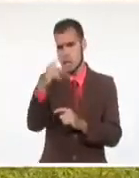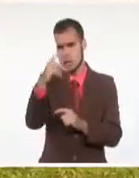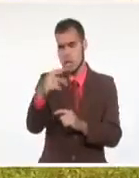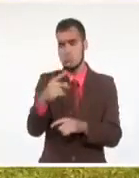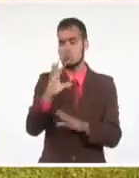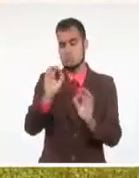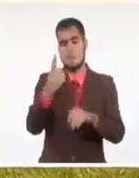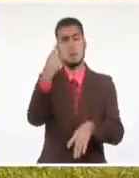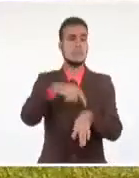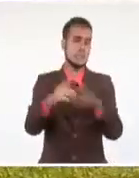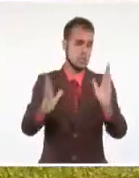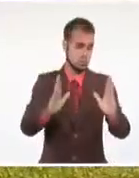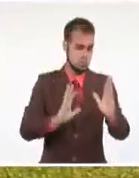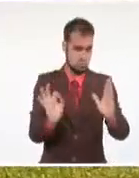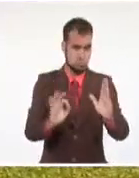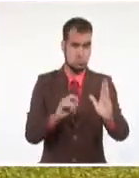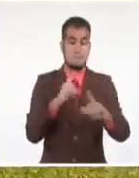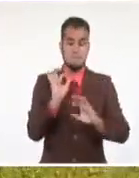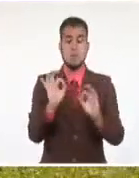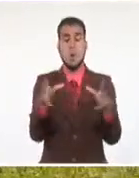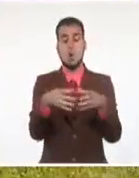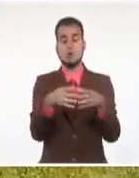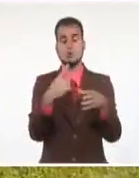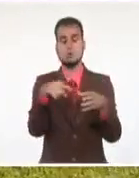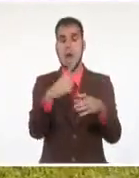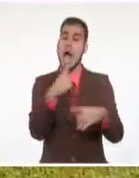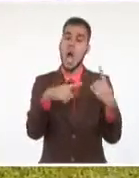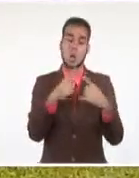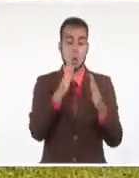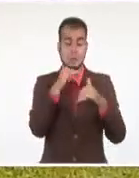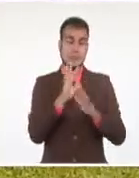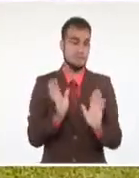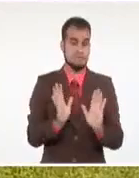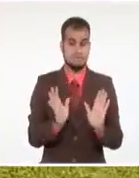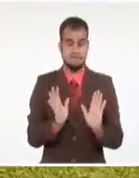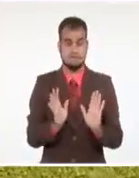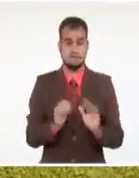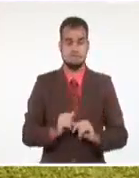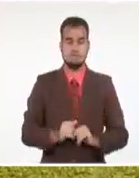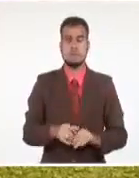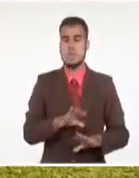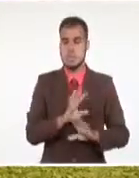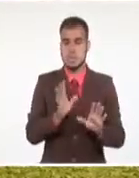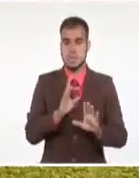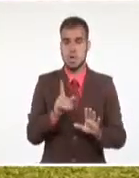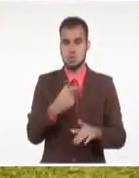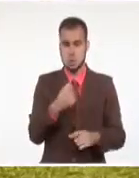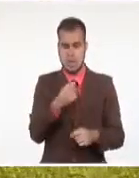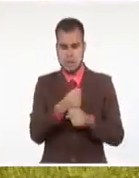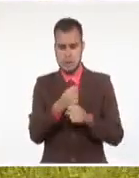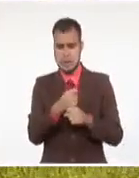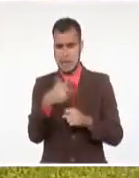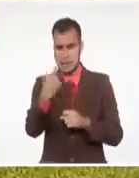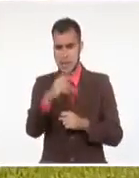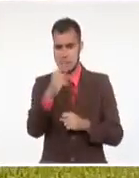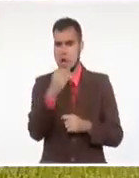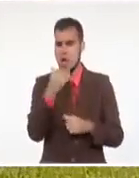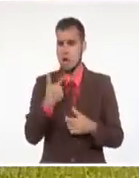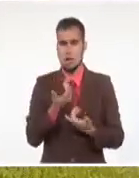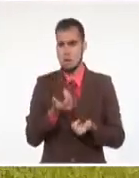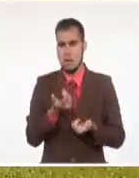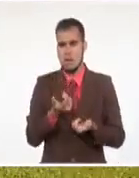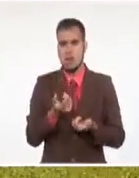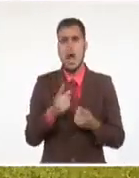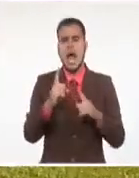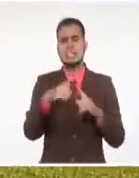una primera parte con este mismo grupo, algunos que ya no están. Y se trabajó en los fundamentos técnicos del béisbol, fundamentos